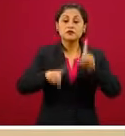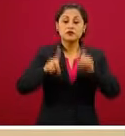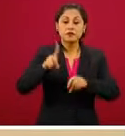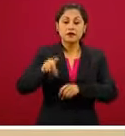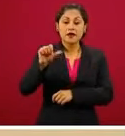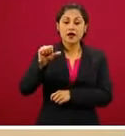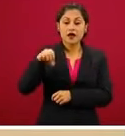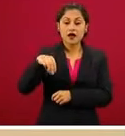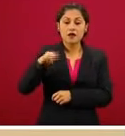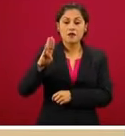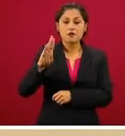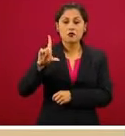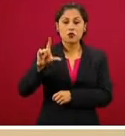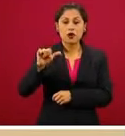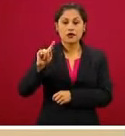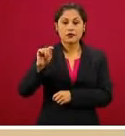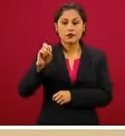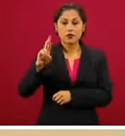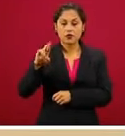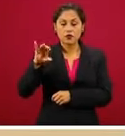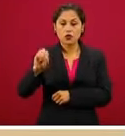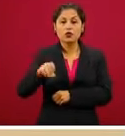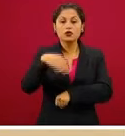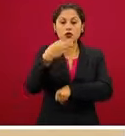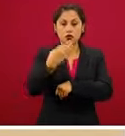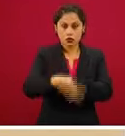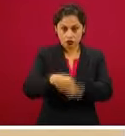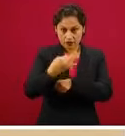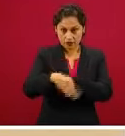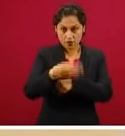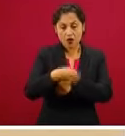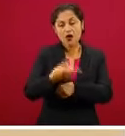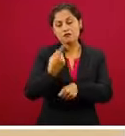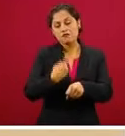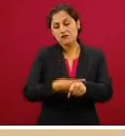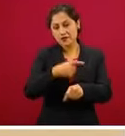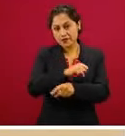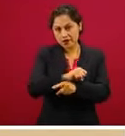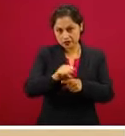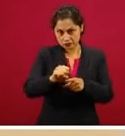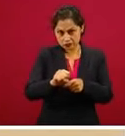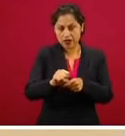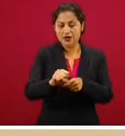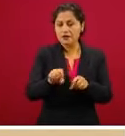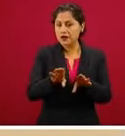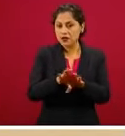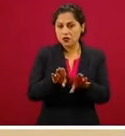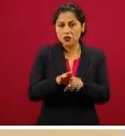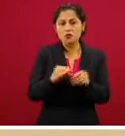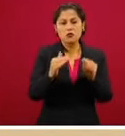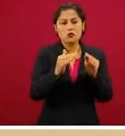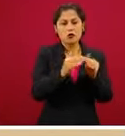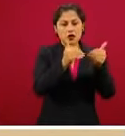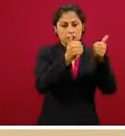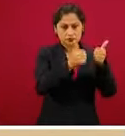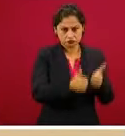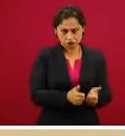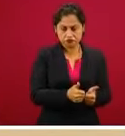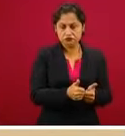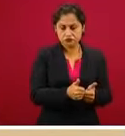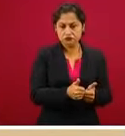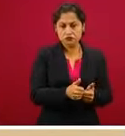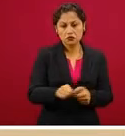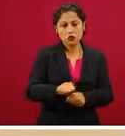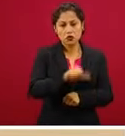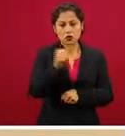quiere decir los casos leves, le llamamos ambulatorio porque se tratan en su casa, no necesitan hospitalización. Y luego